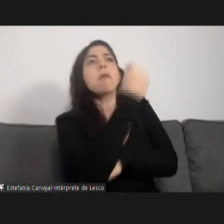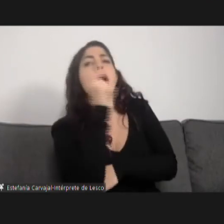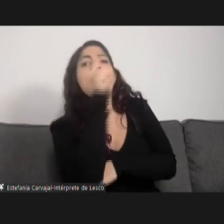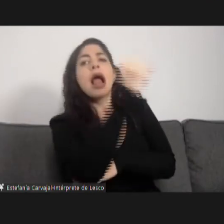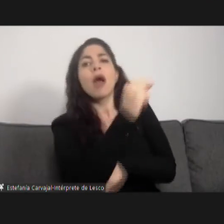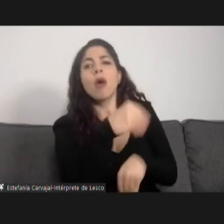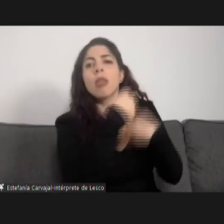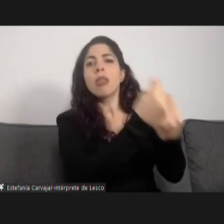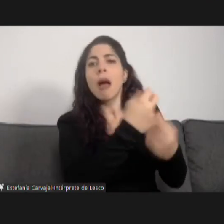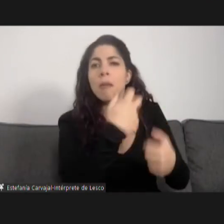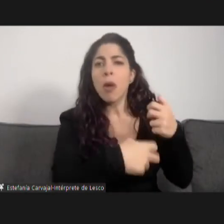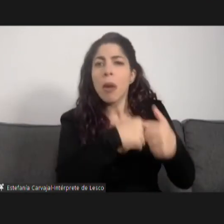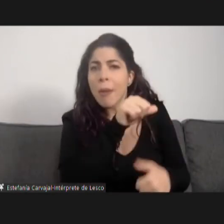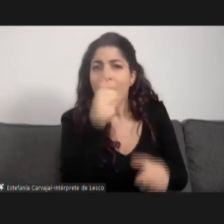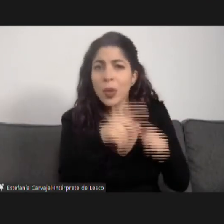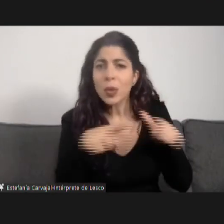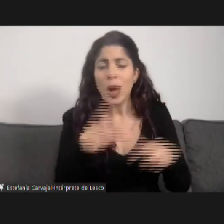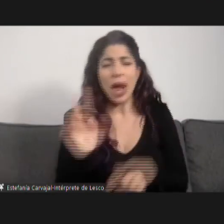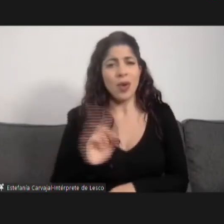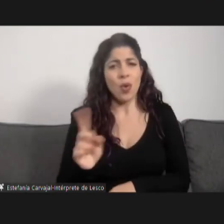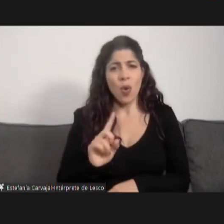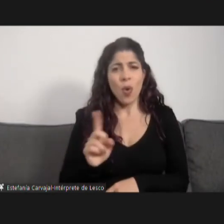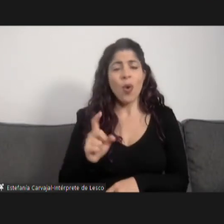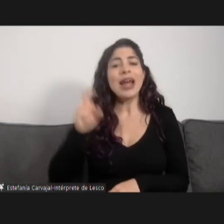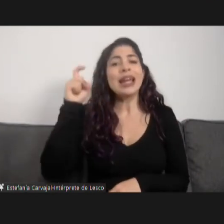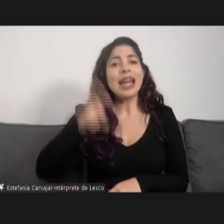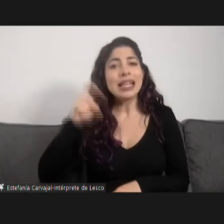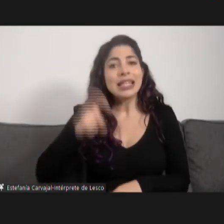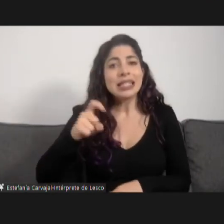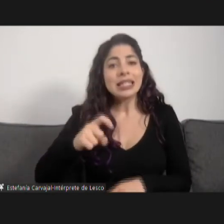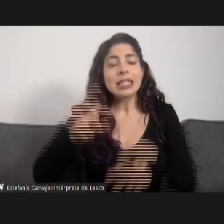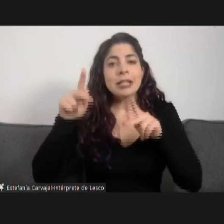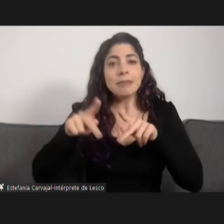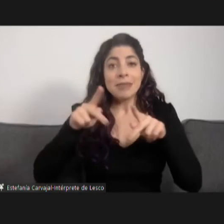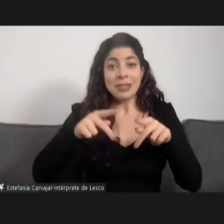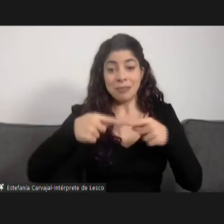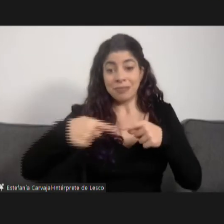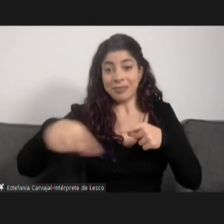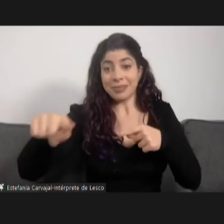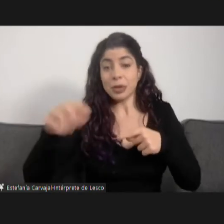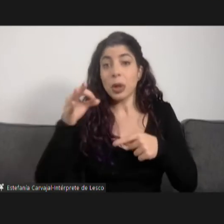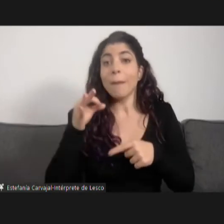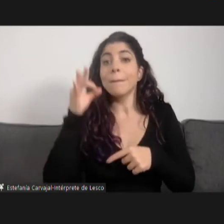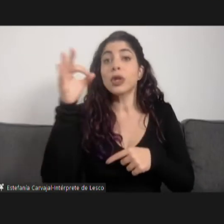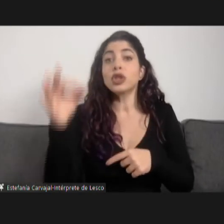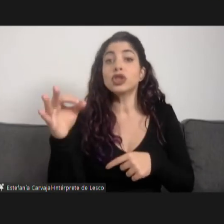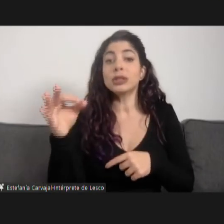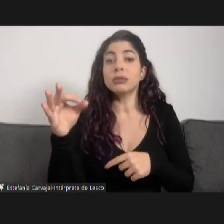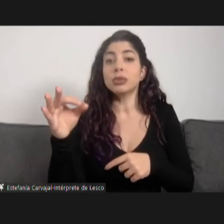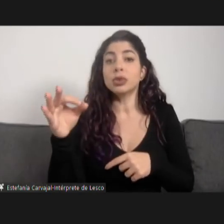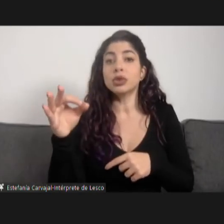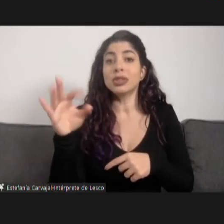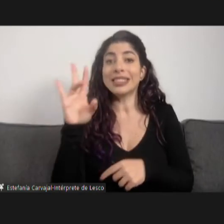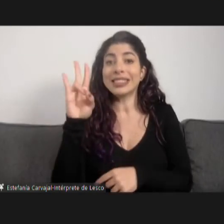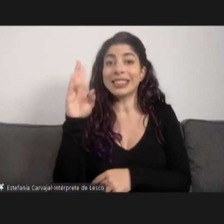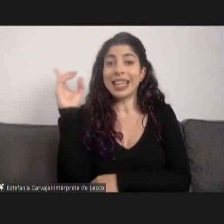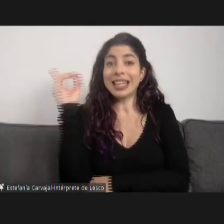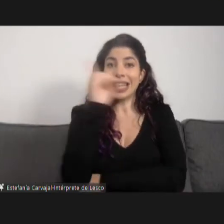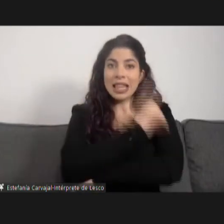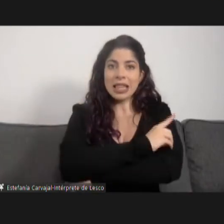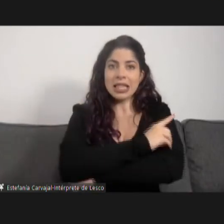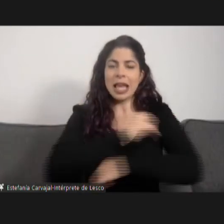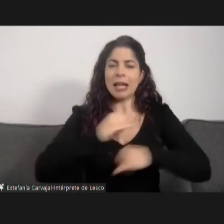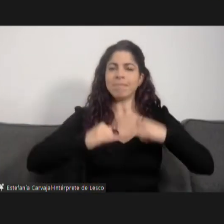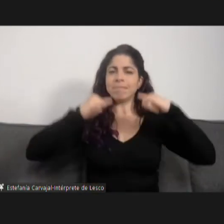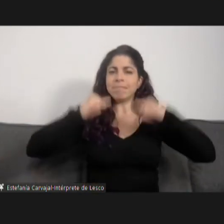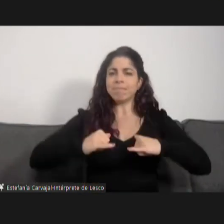mayor en otras regiones. Necesitamos mantenernos estos próximos 7 días en